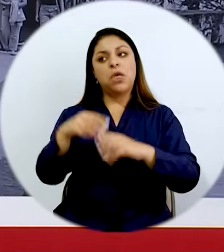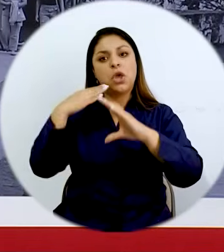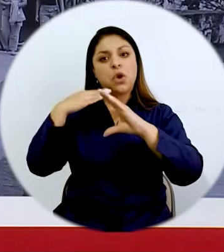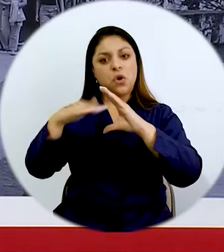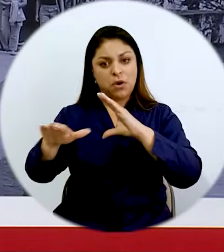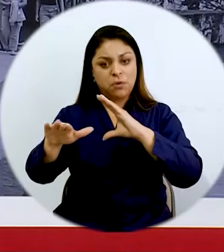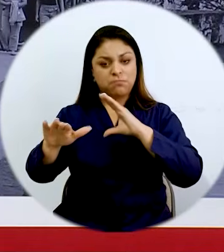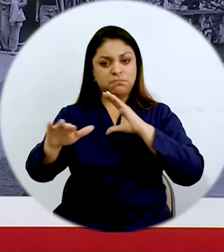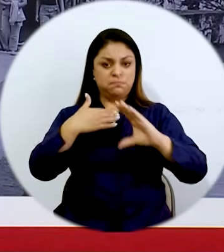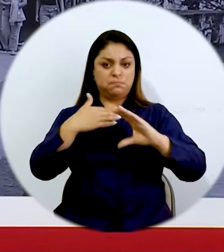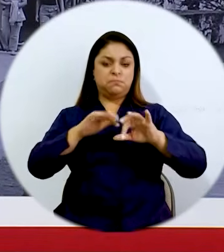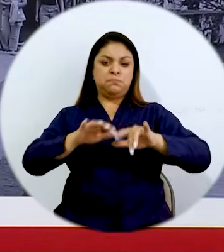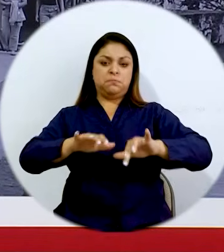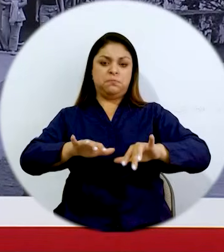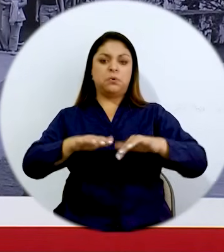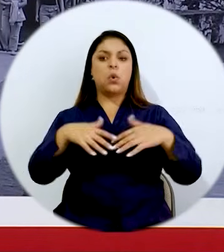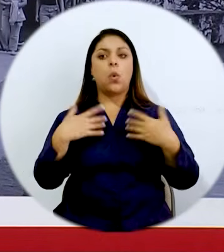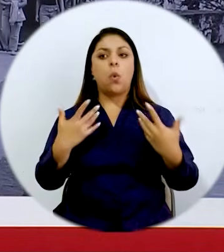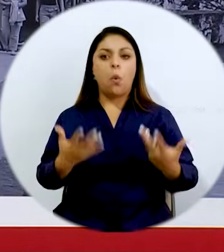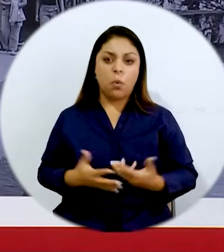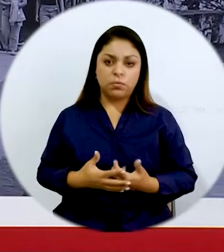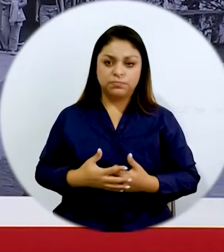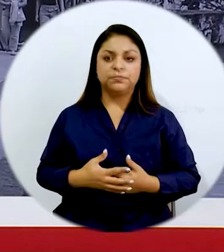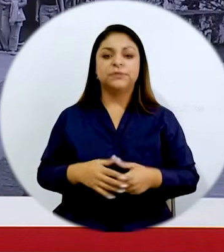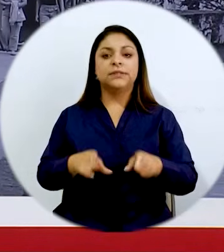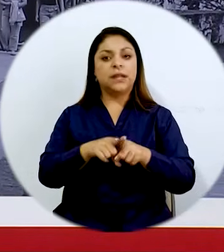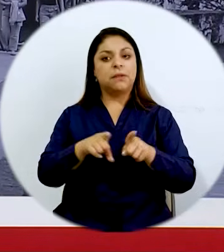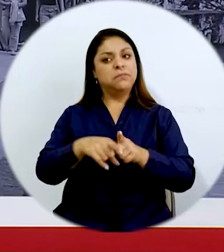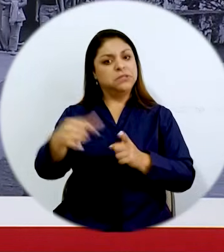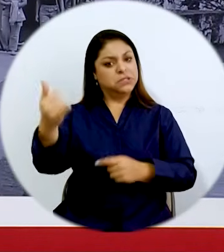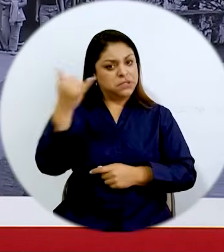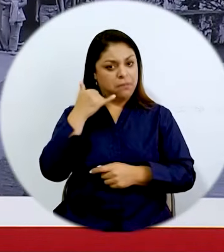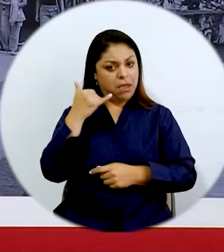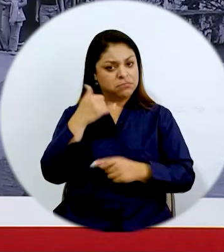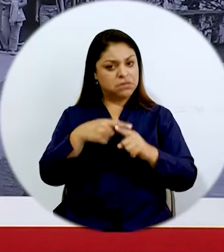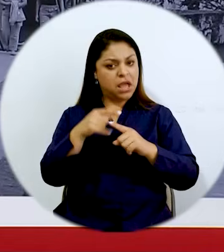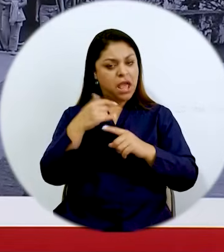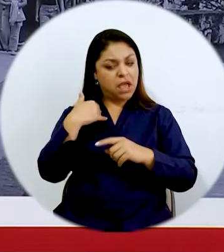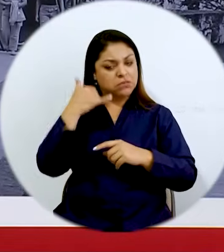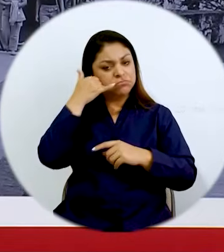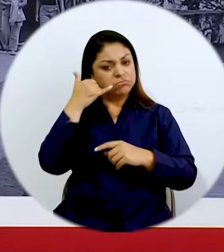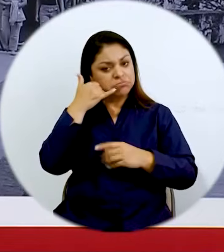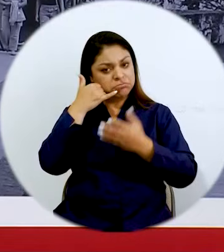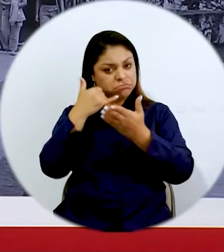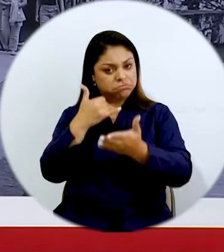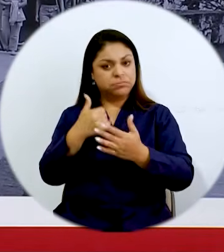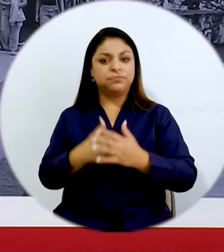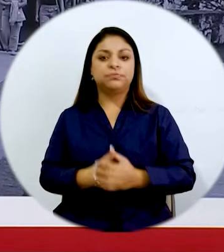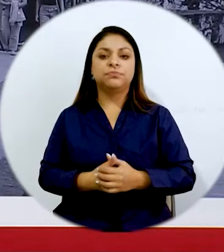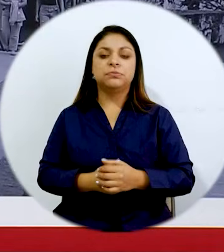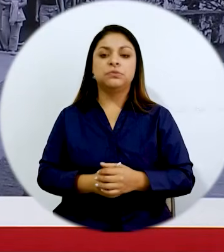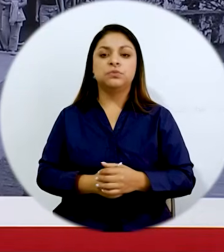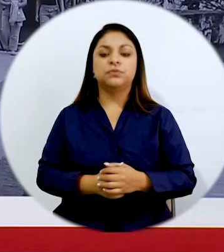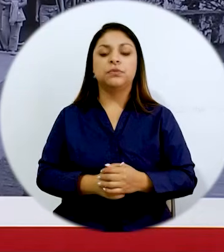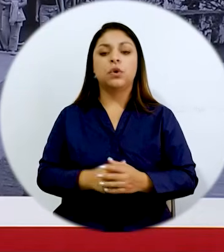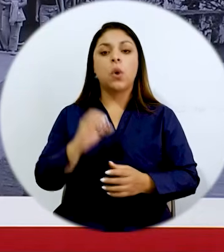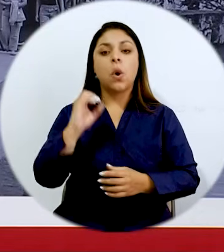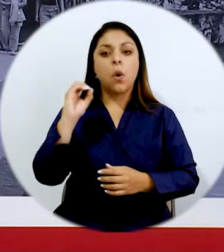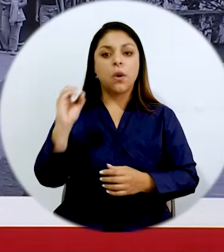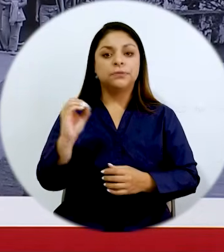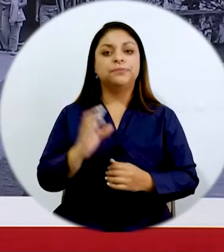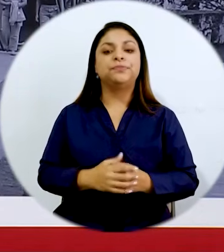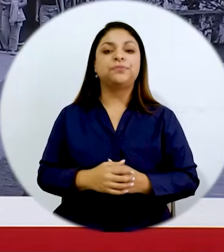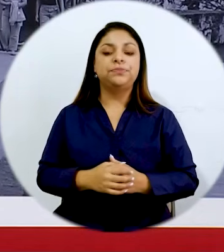por el correo electrónico que está, o nos pueden también llamar por los distintos números de teléfono,